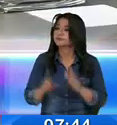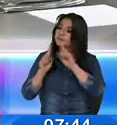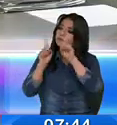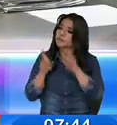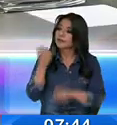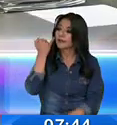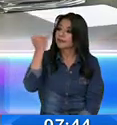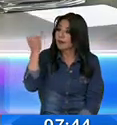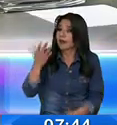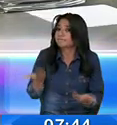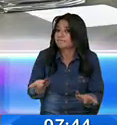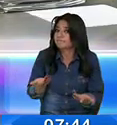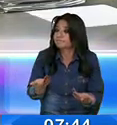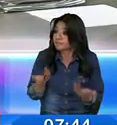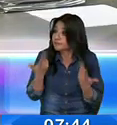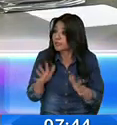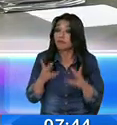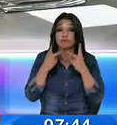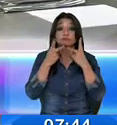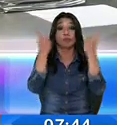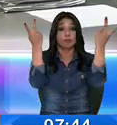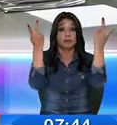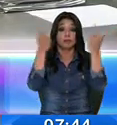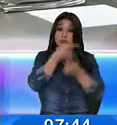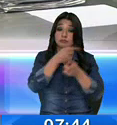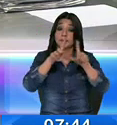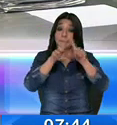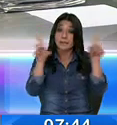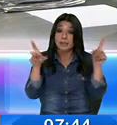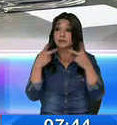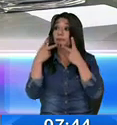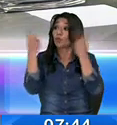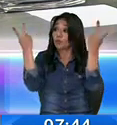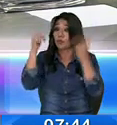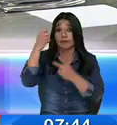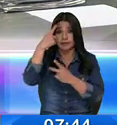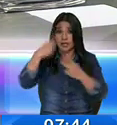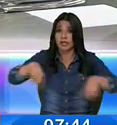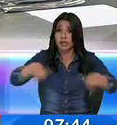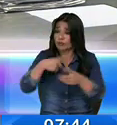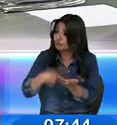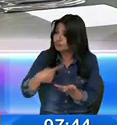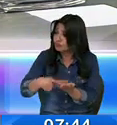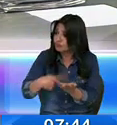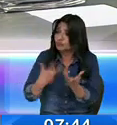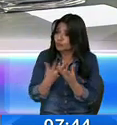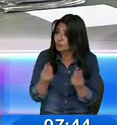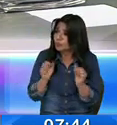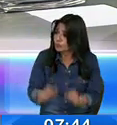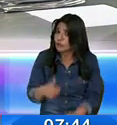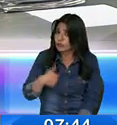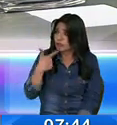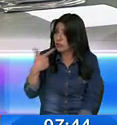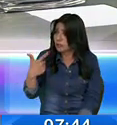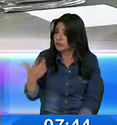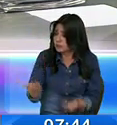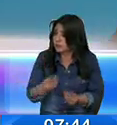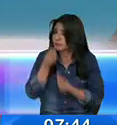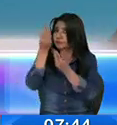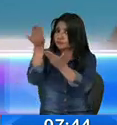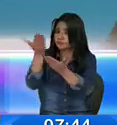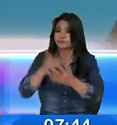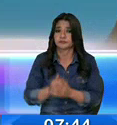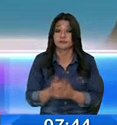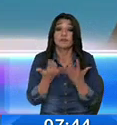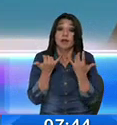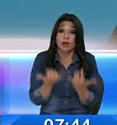iniciativa y les dicen a los públicamente a los empleadores del gobierno sentémonos y busquemos salidas mire este es un escenario importante y